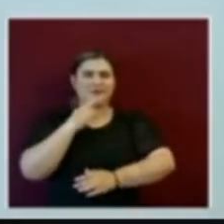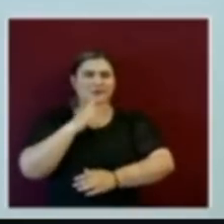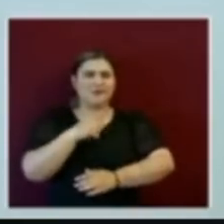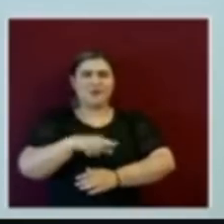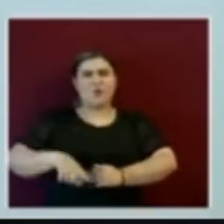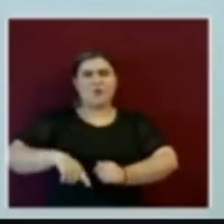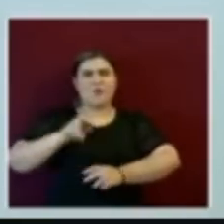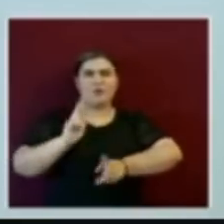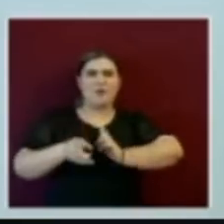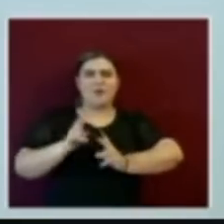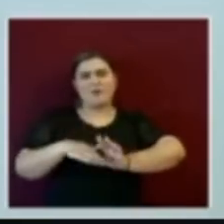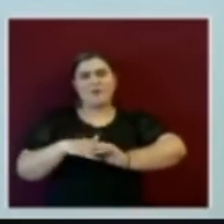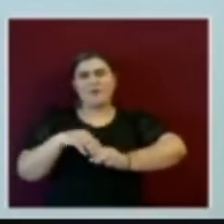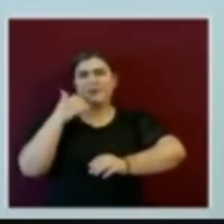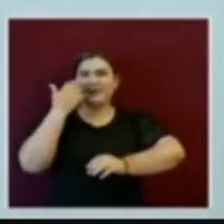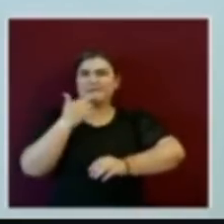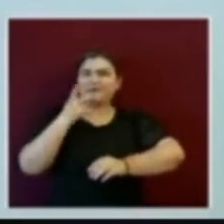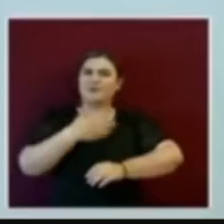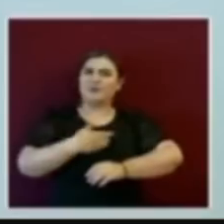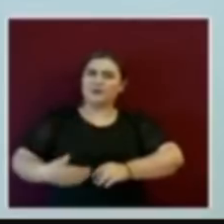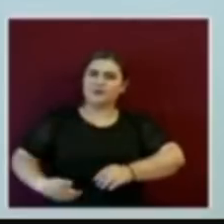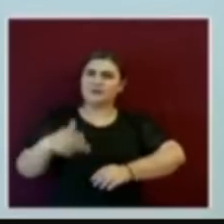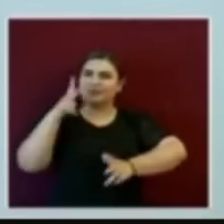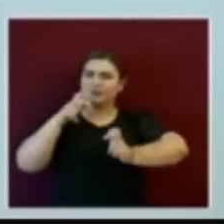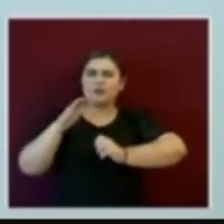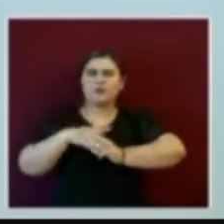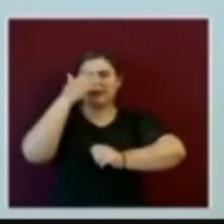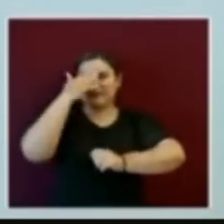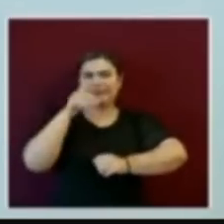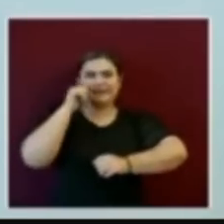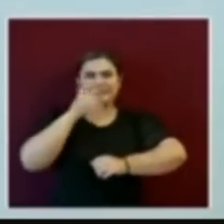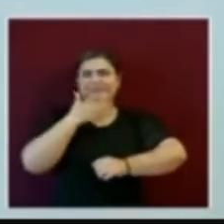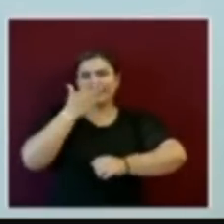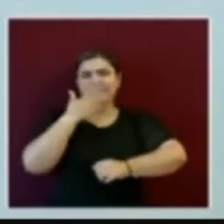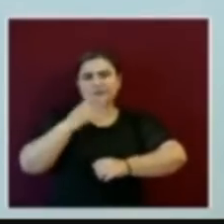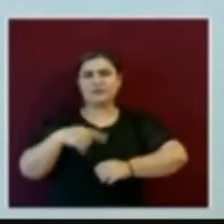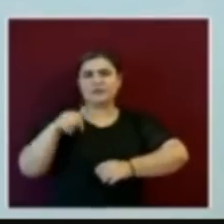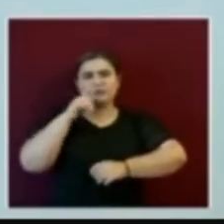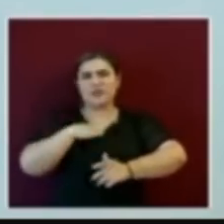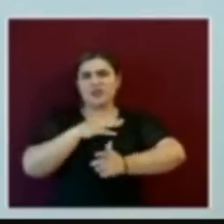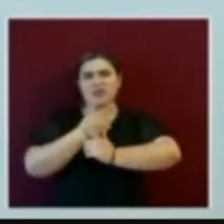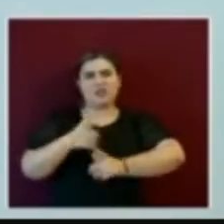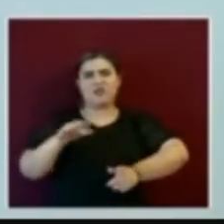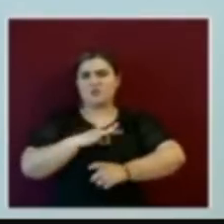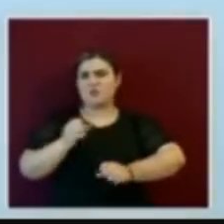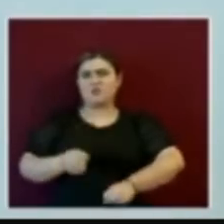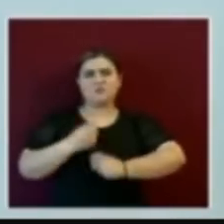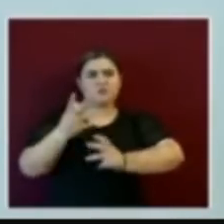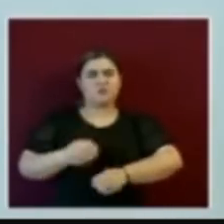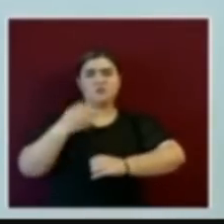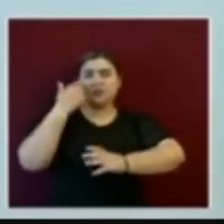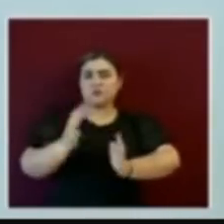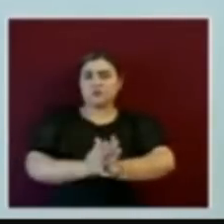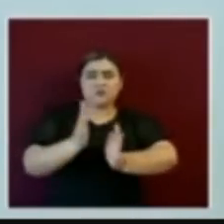aunque obviamente, como siempre se da en esas reuniones con el presidente, hubo bateo libre. Quien